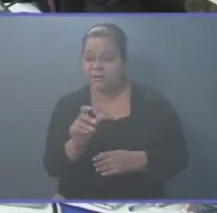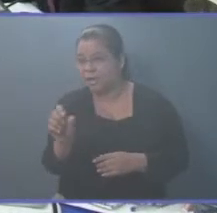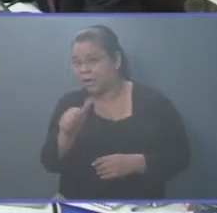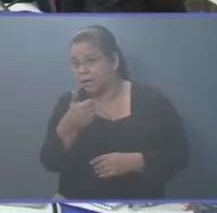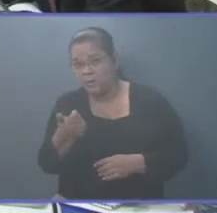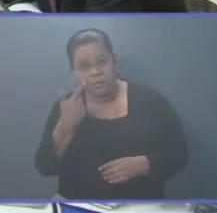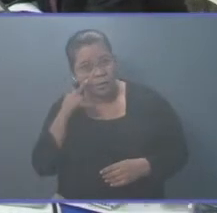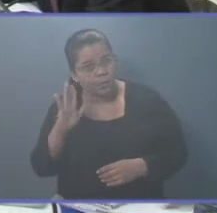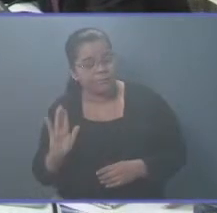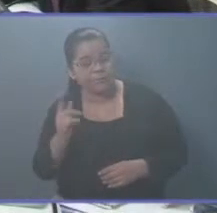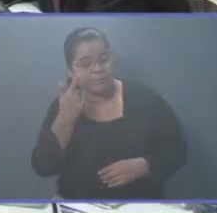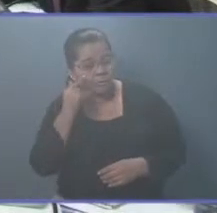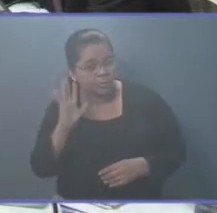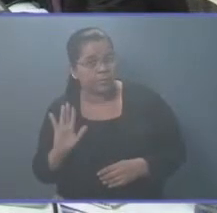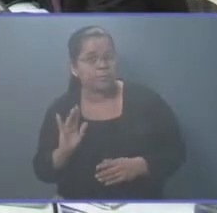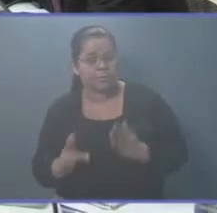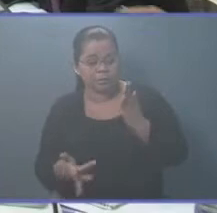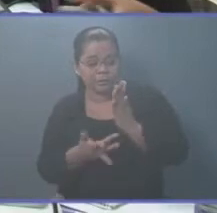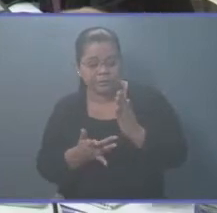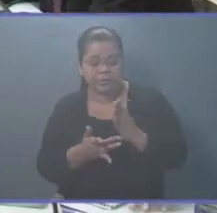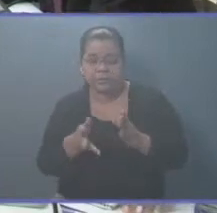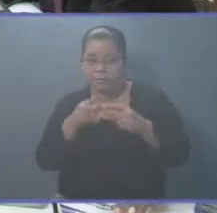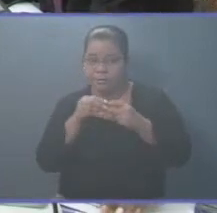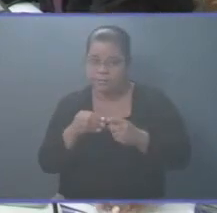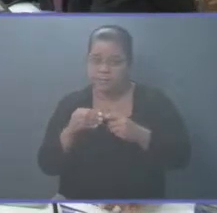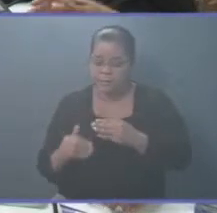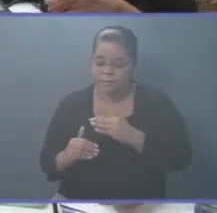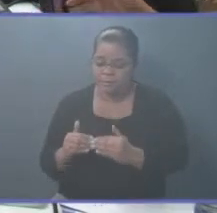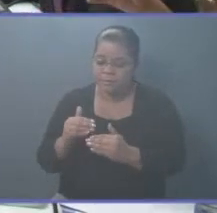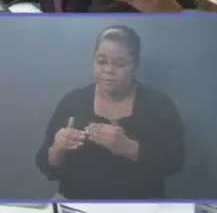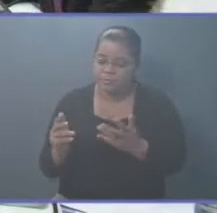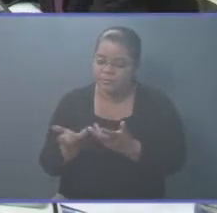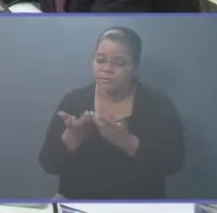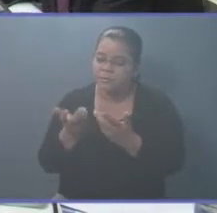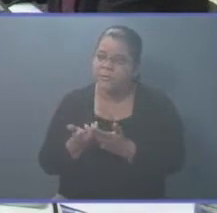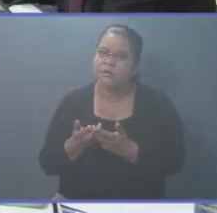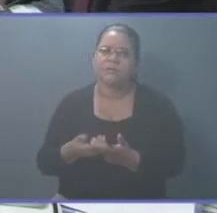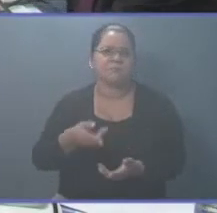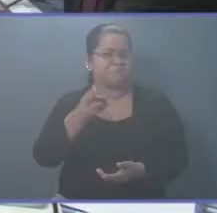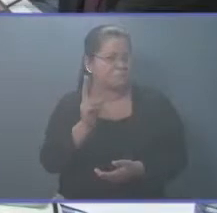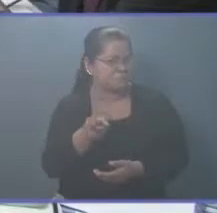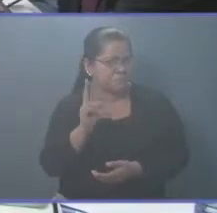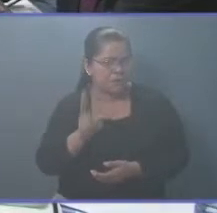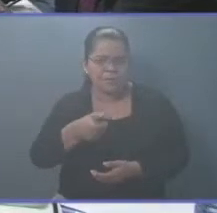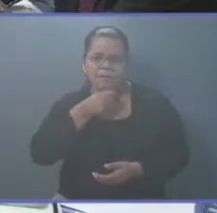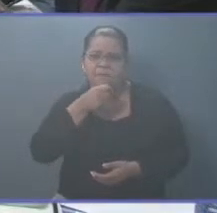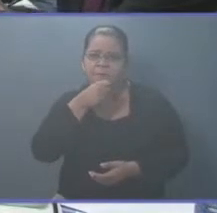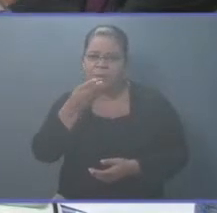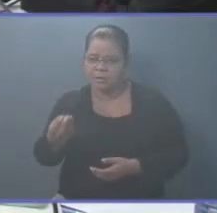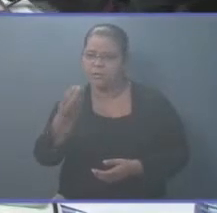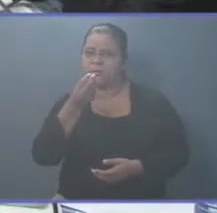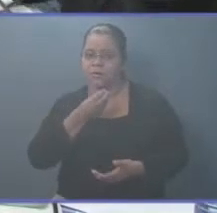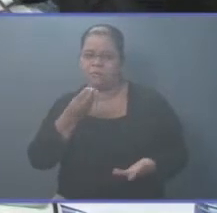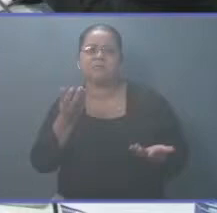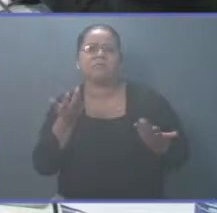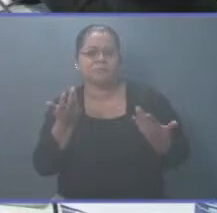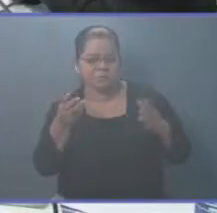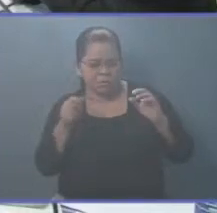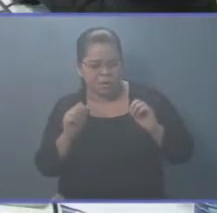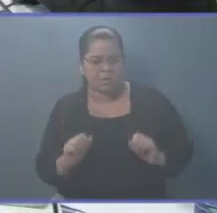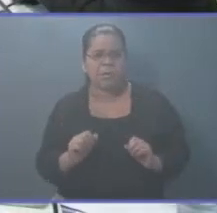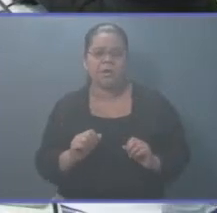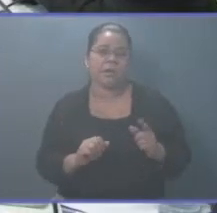de prueba, hay técnicas incluso especializadas de investigación que nos dan la misma información que también puede generar